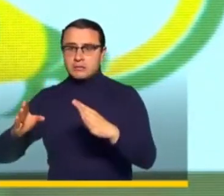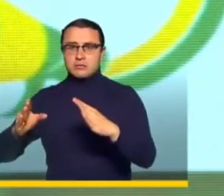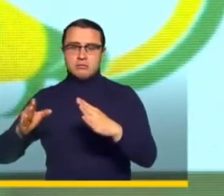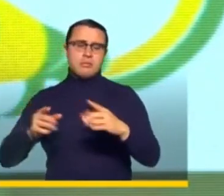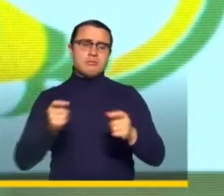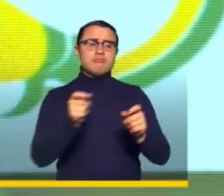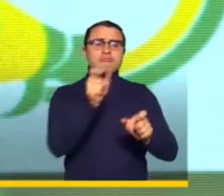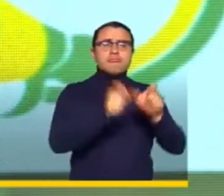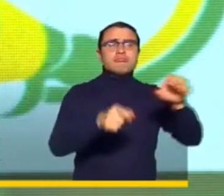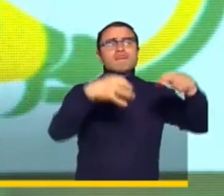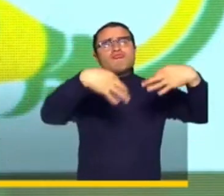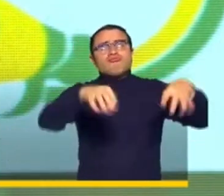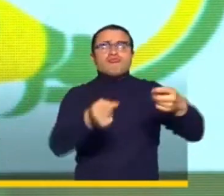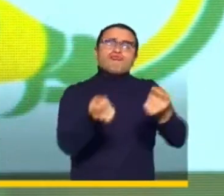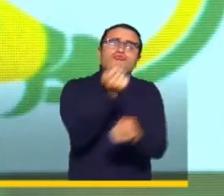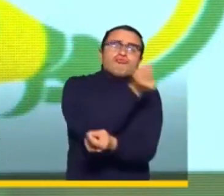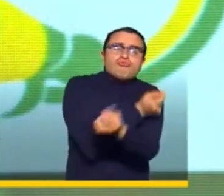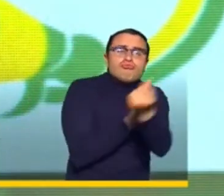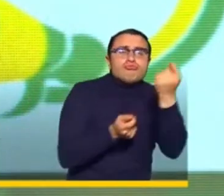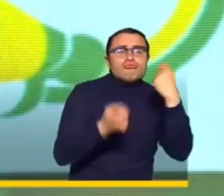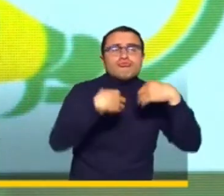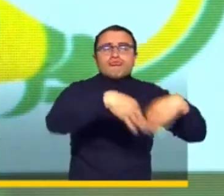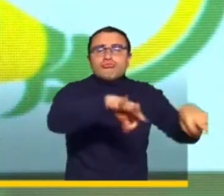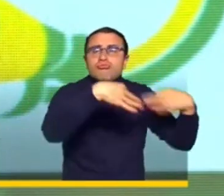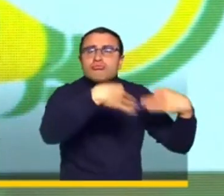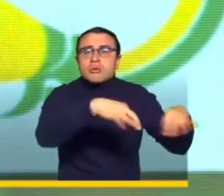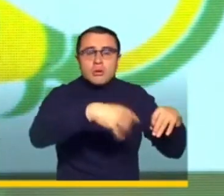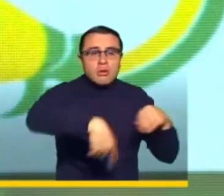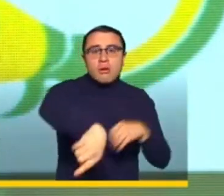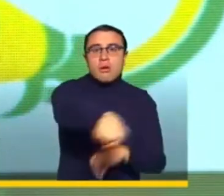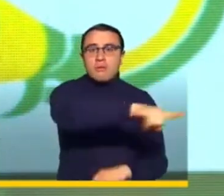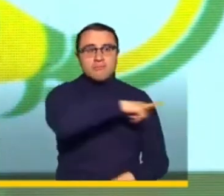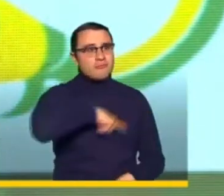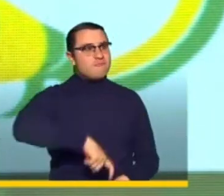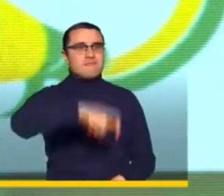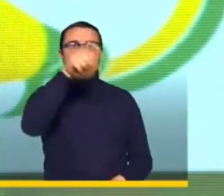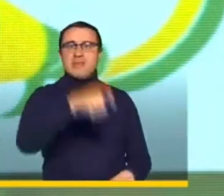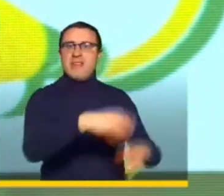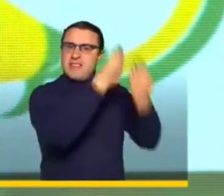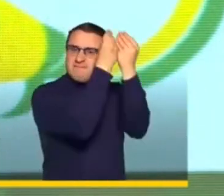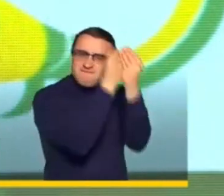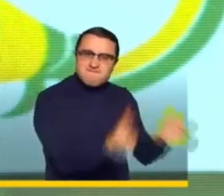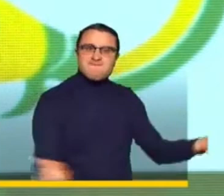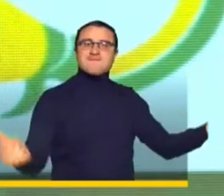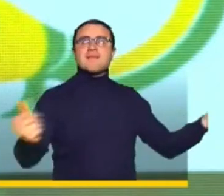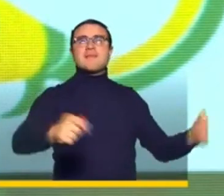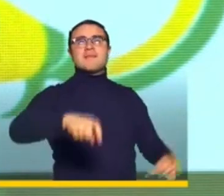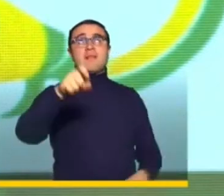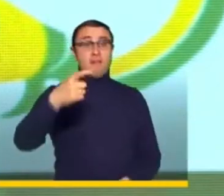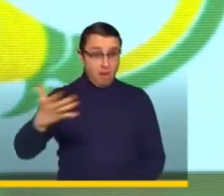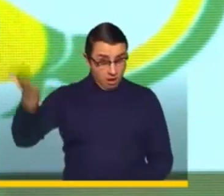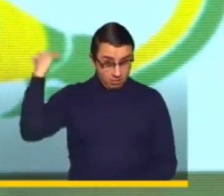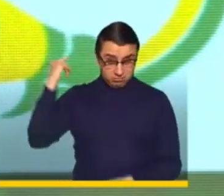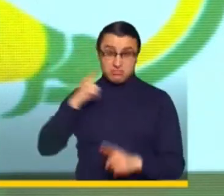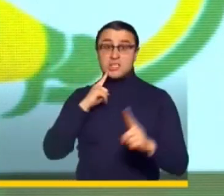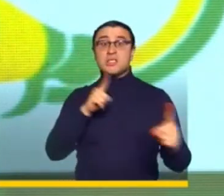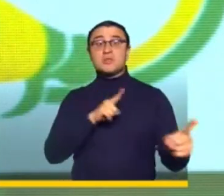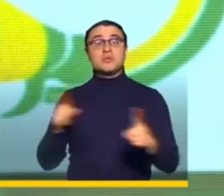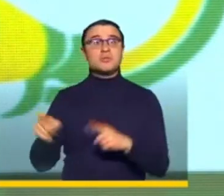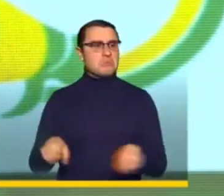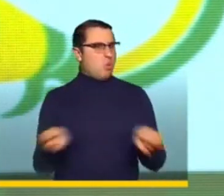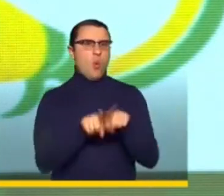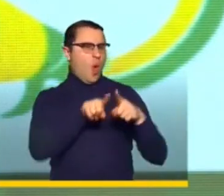contra la economía informal, decían ellos, hay que destruirla, hay que hacerle la